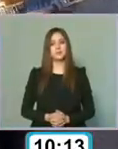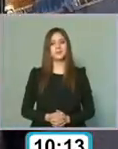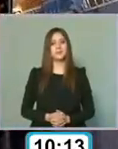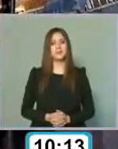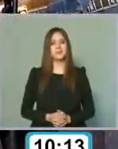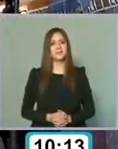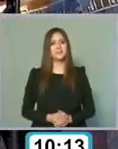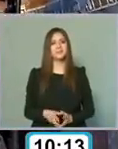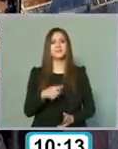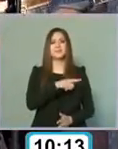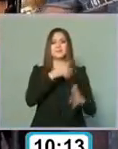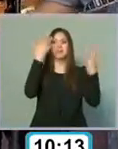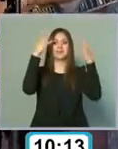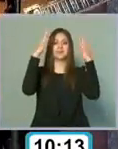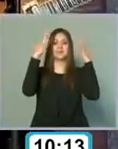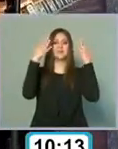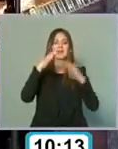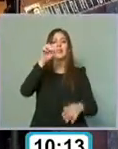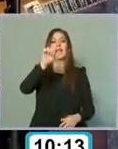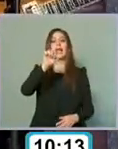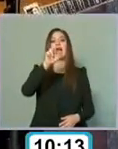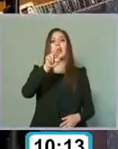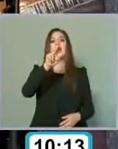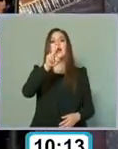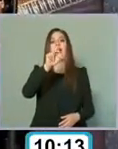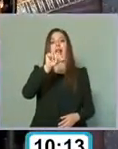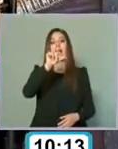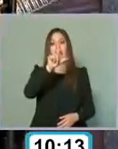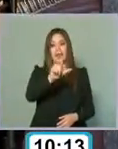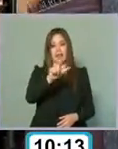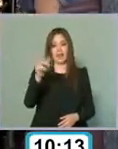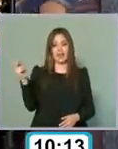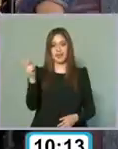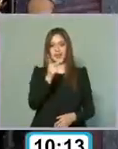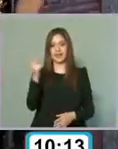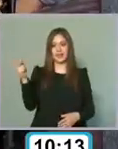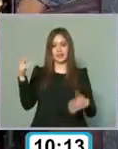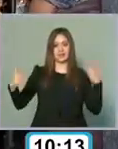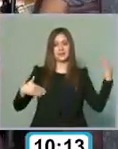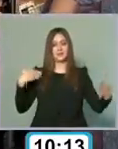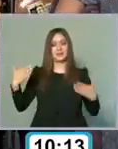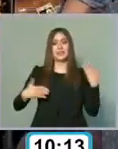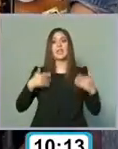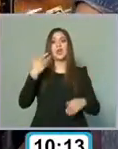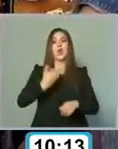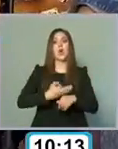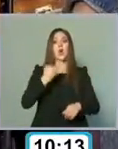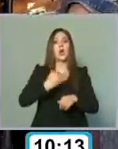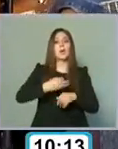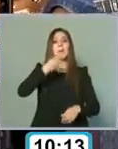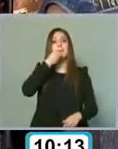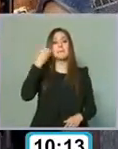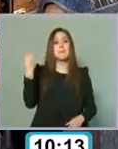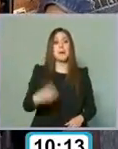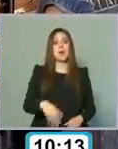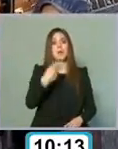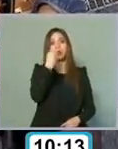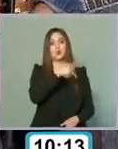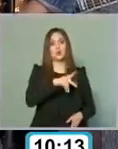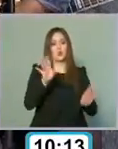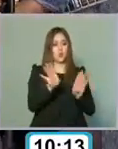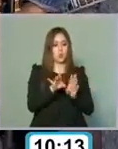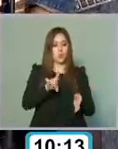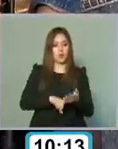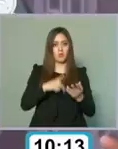claro. Aplauso para Aural. Venga, muchachos, con muy bonita energía. Estos chamacones que tenemos el día de